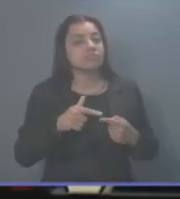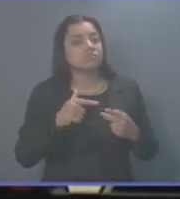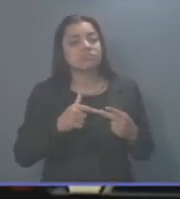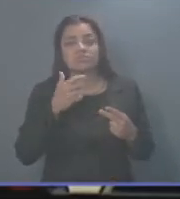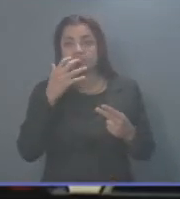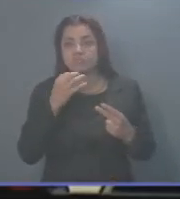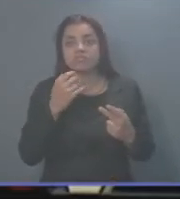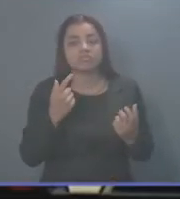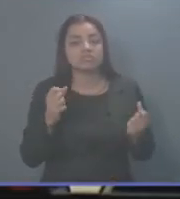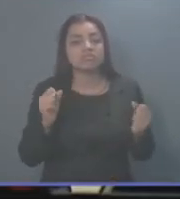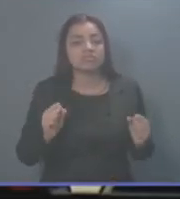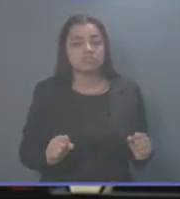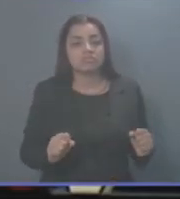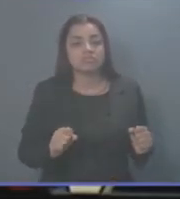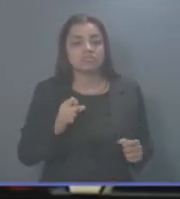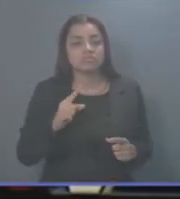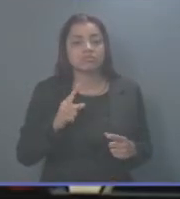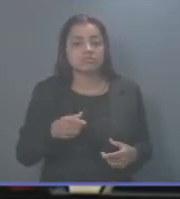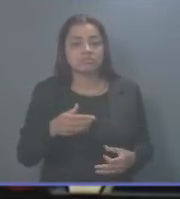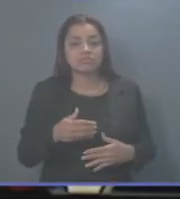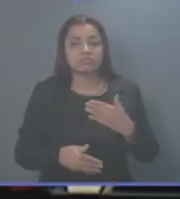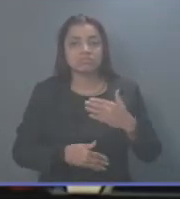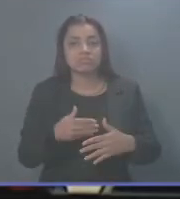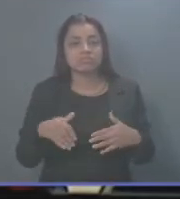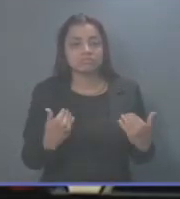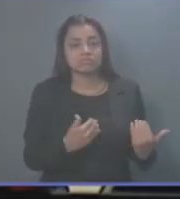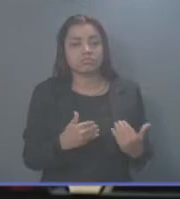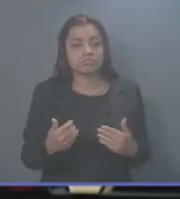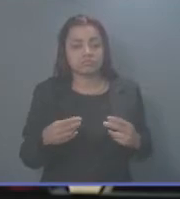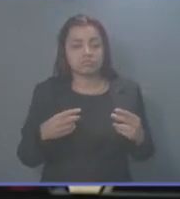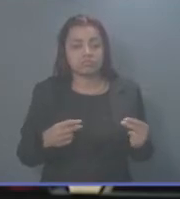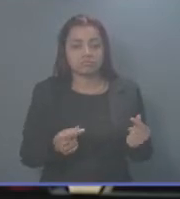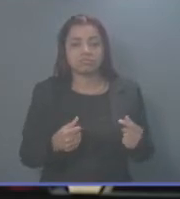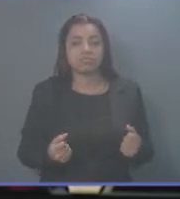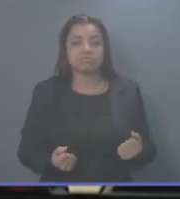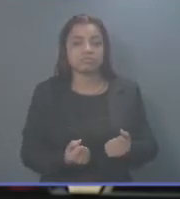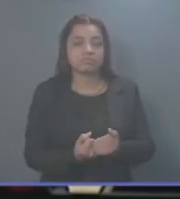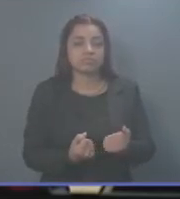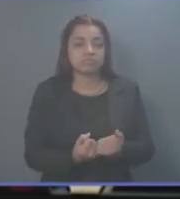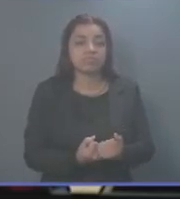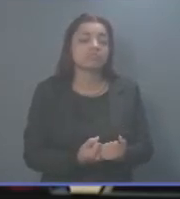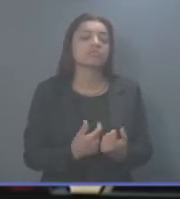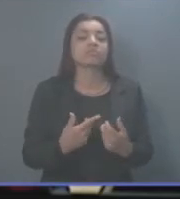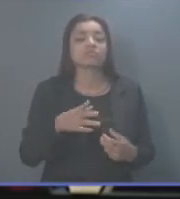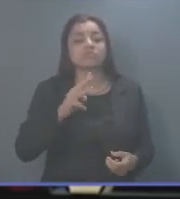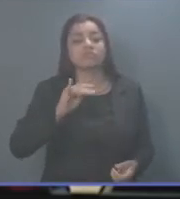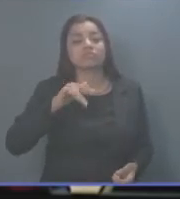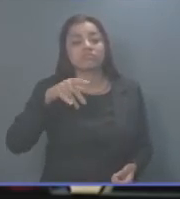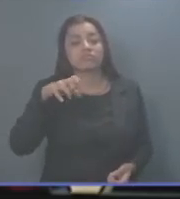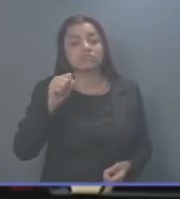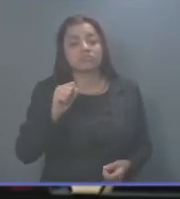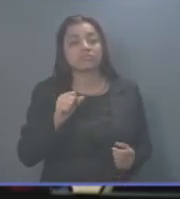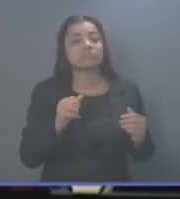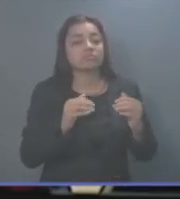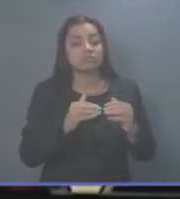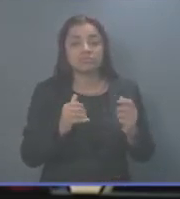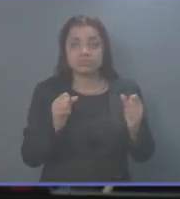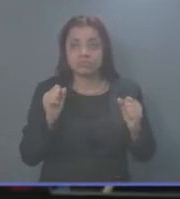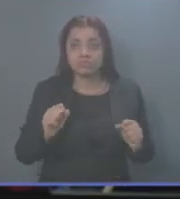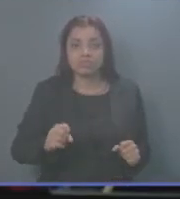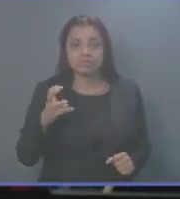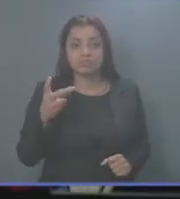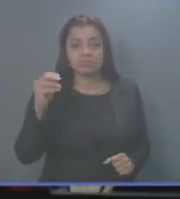se convierta en un mecanismo efectivo de apoyo a las MIPES y que tengan